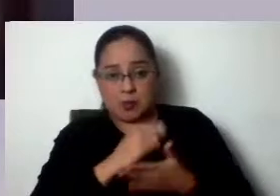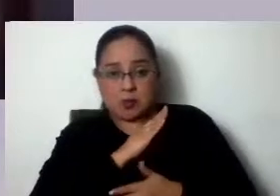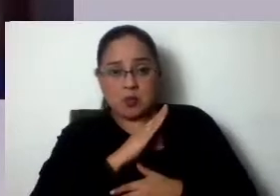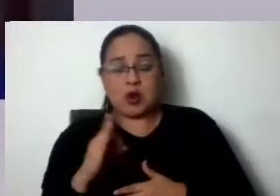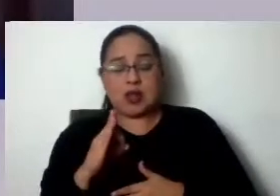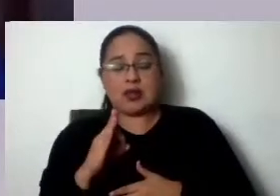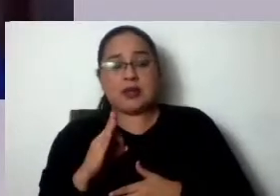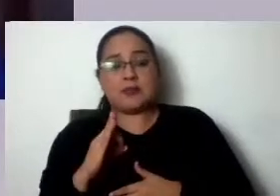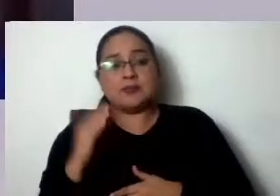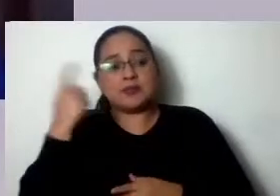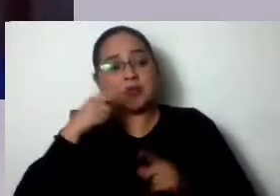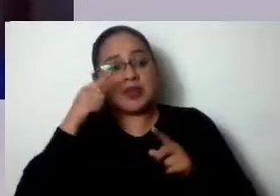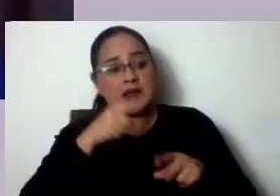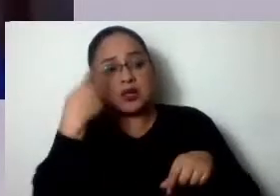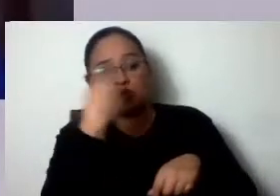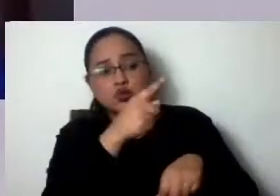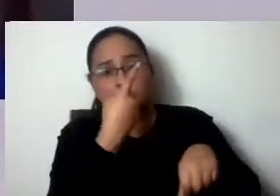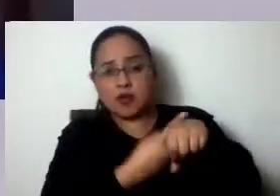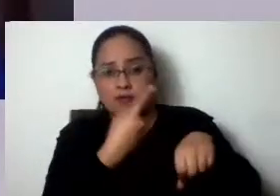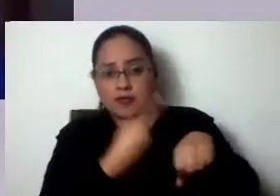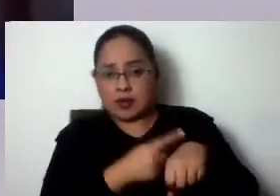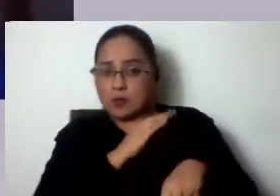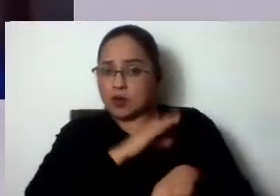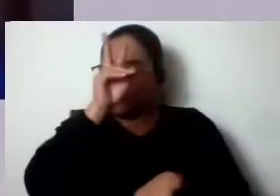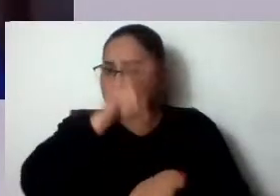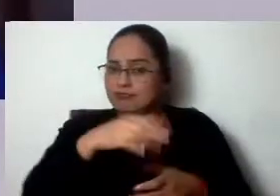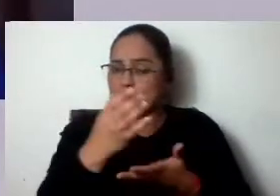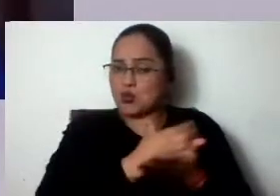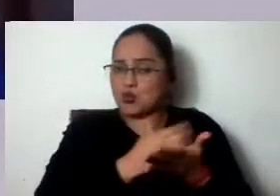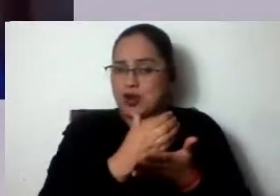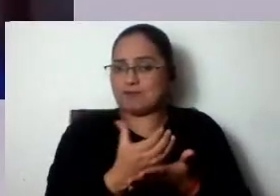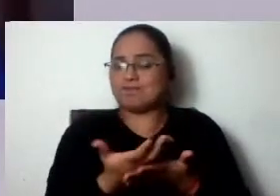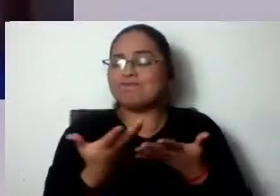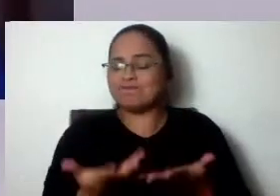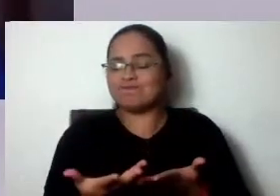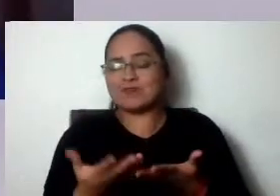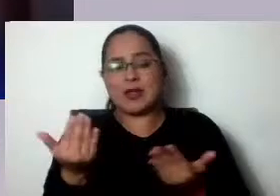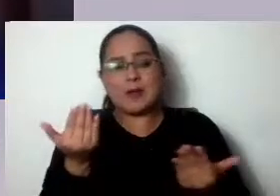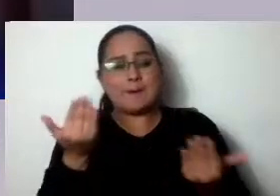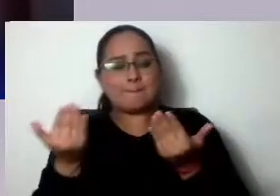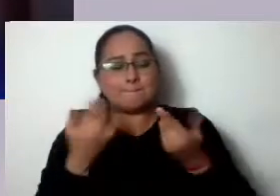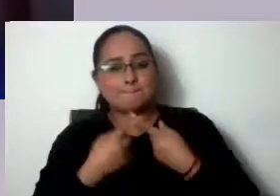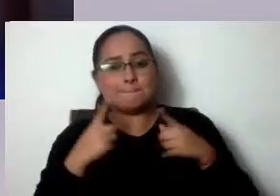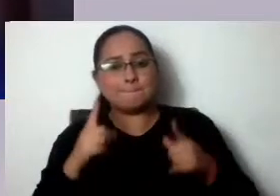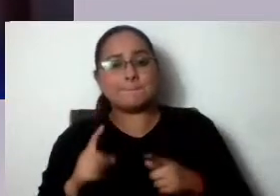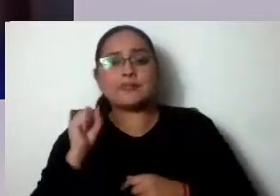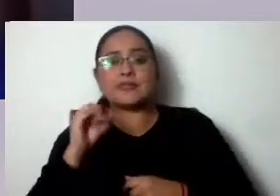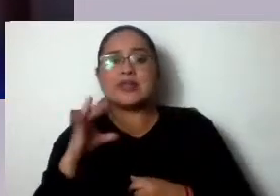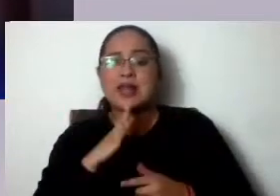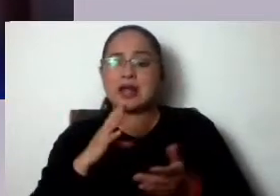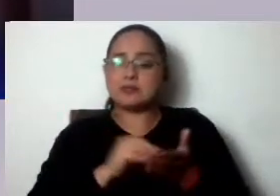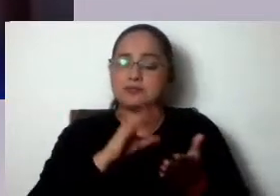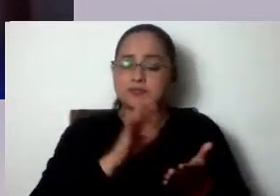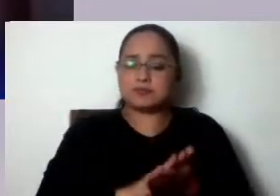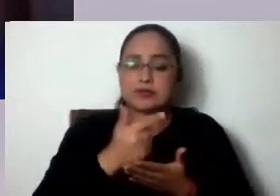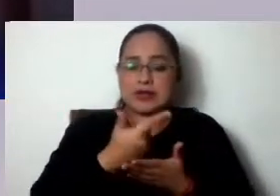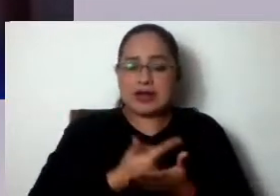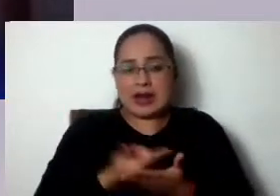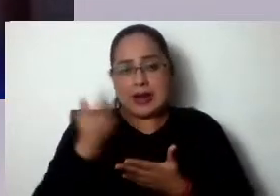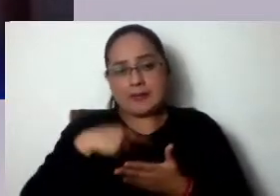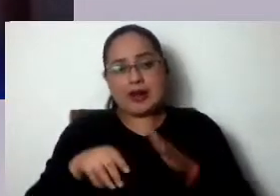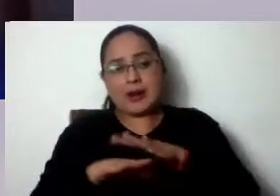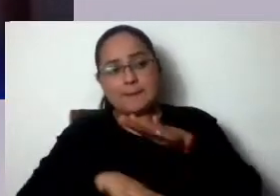para el padecimiento del quejoso comparado con otras alternativas que sí están incluidas en el cuadro básico o